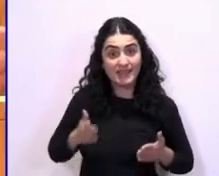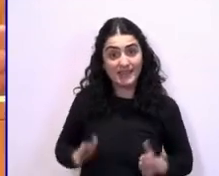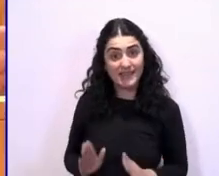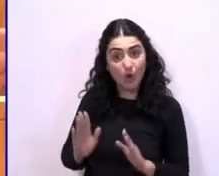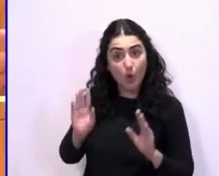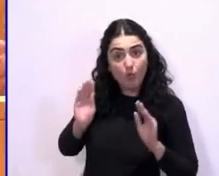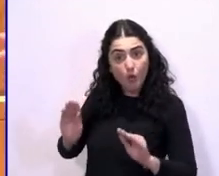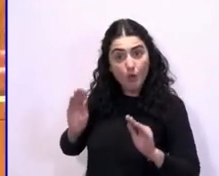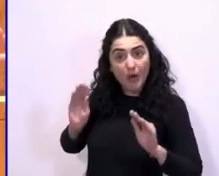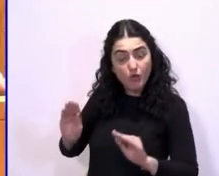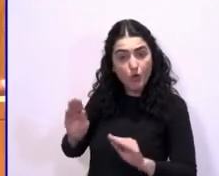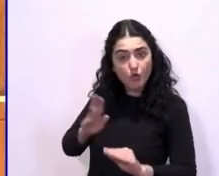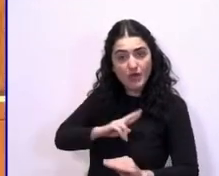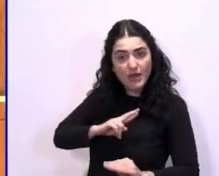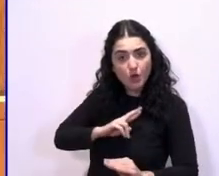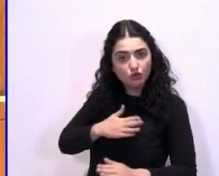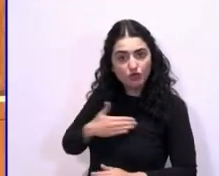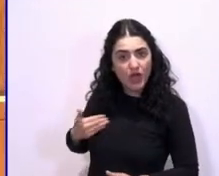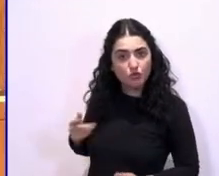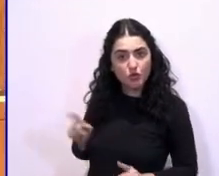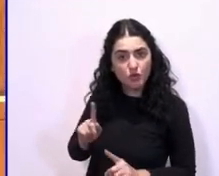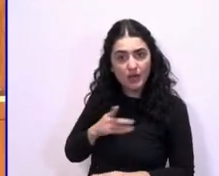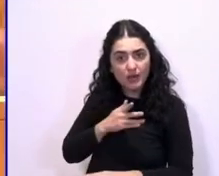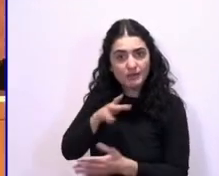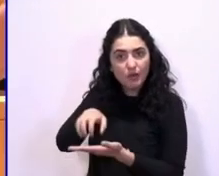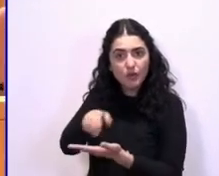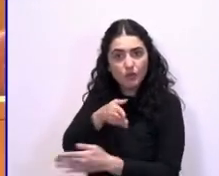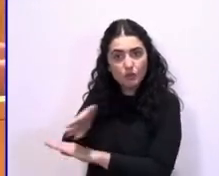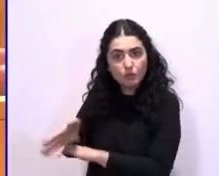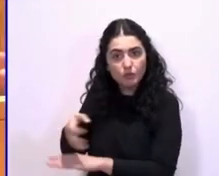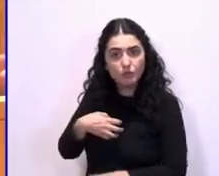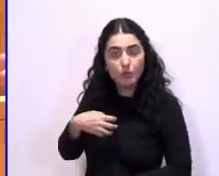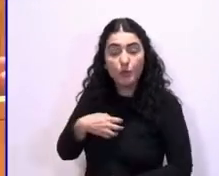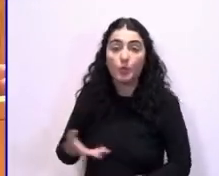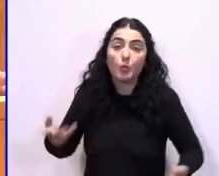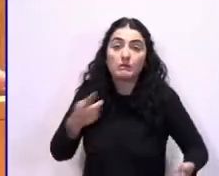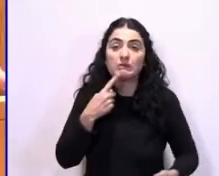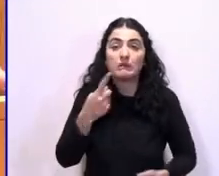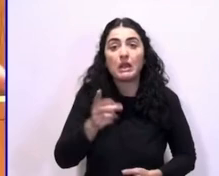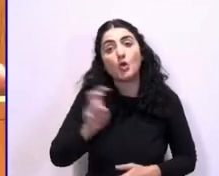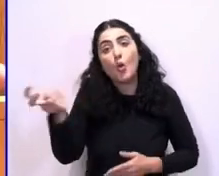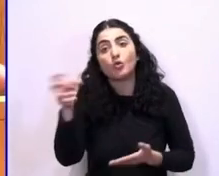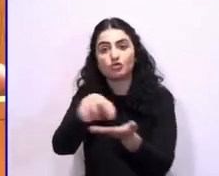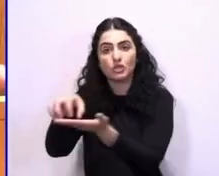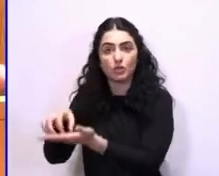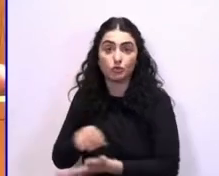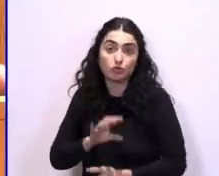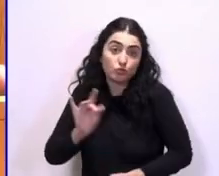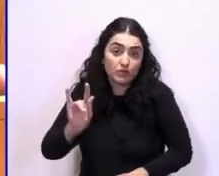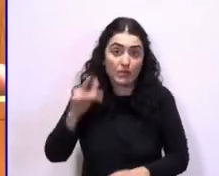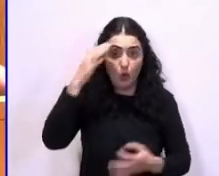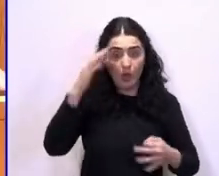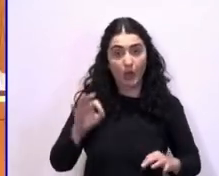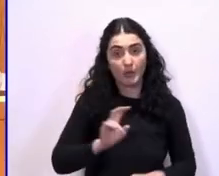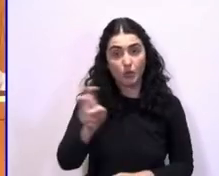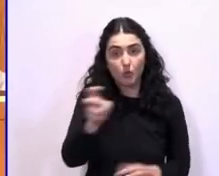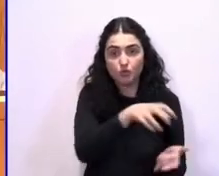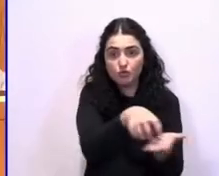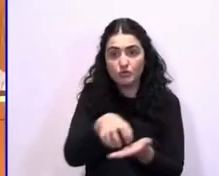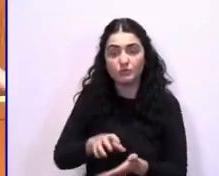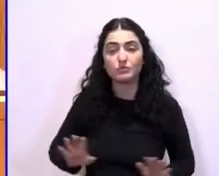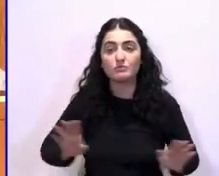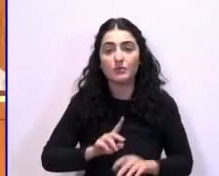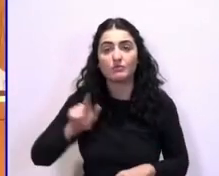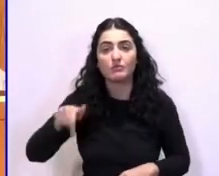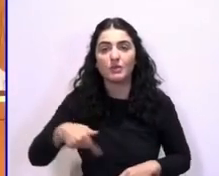determinada a tus hijos, no puedes acudir a ellos. Y dirán, pues que los lleven a otros. Pues evidentemente que los lleven a otros, pero también tendremos que tener en